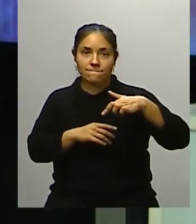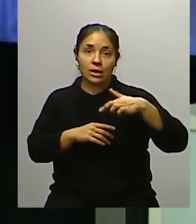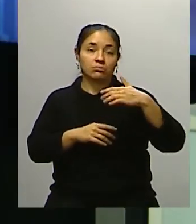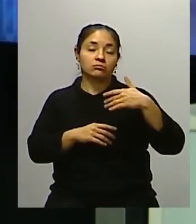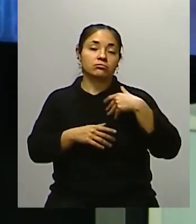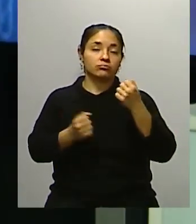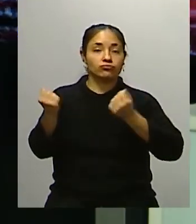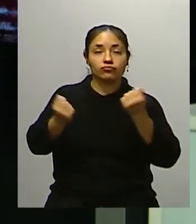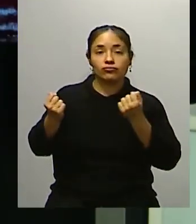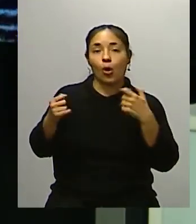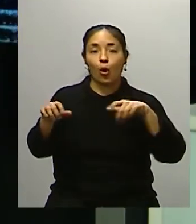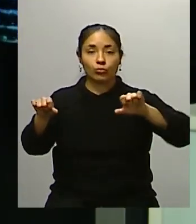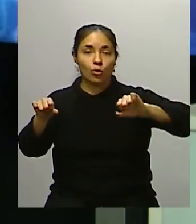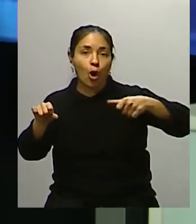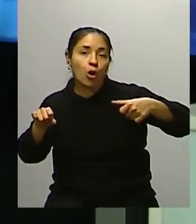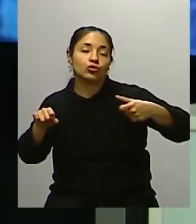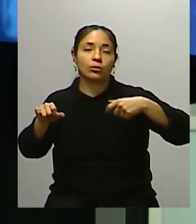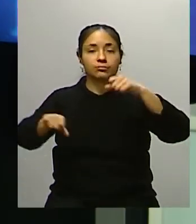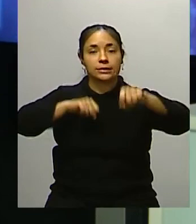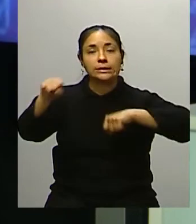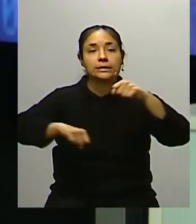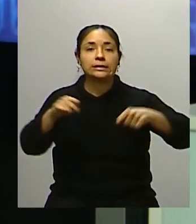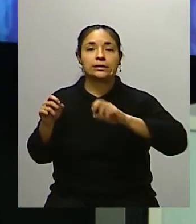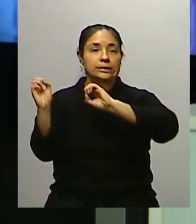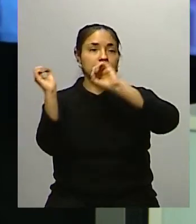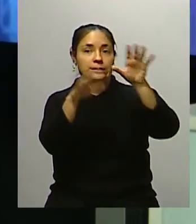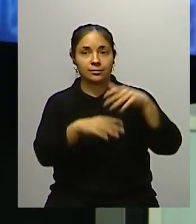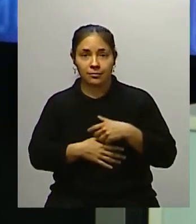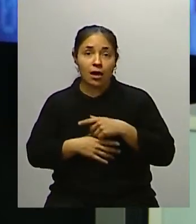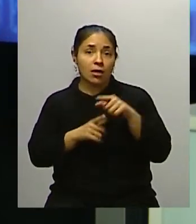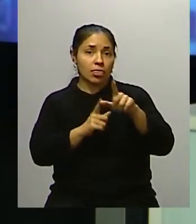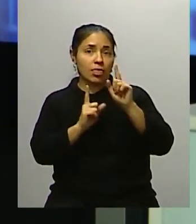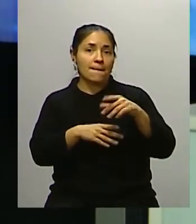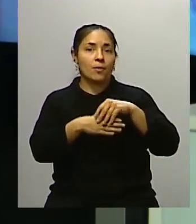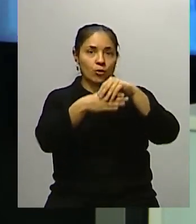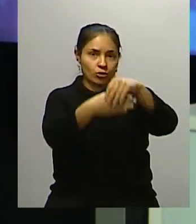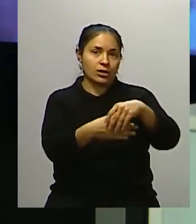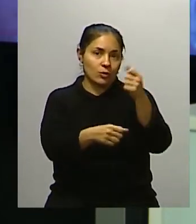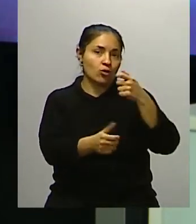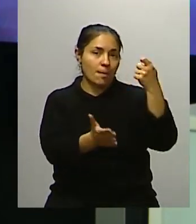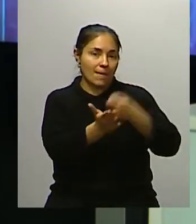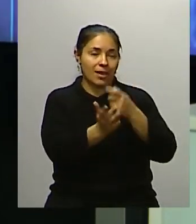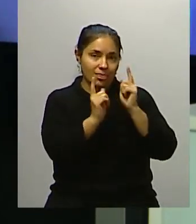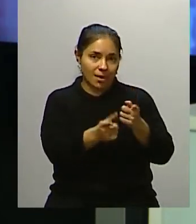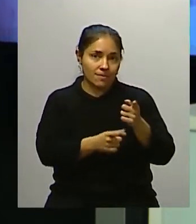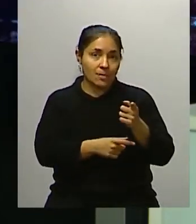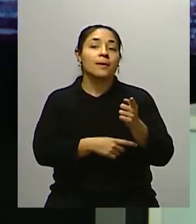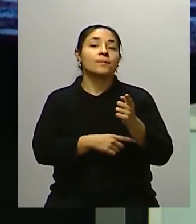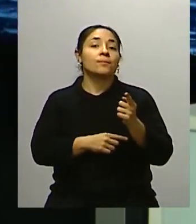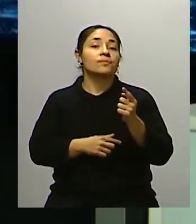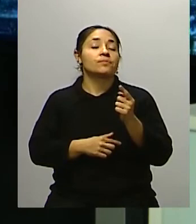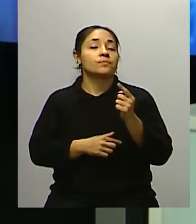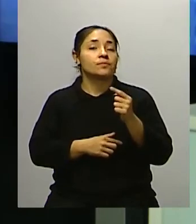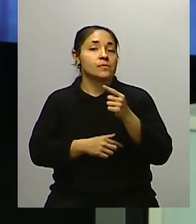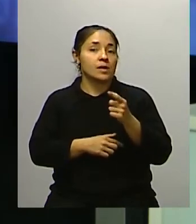también tenemos entendido que está amparado por el lado del monotributo para todos aquellos que entran a trabajar en el sistema,